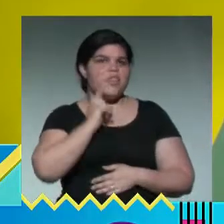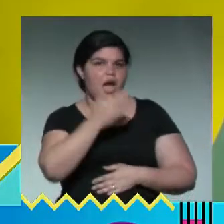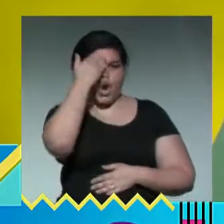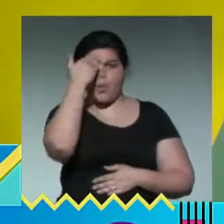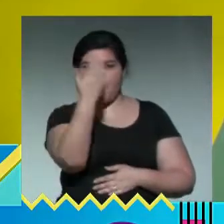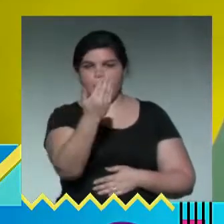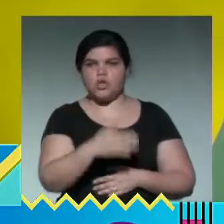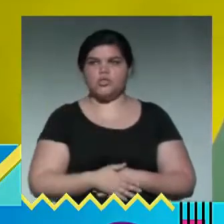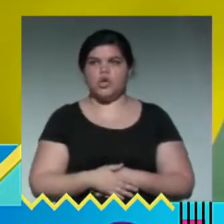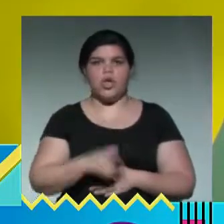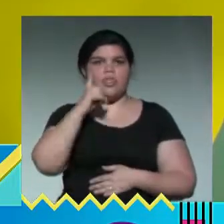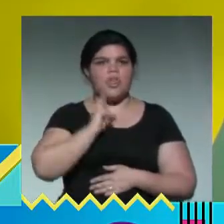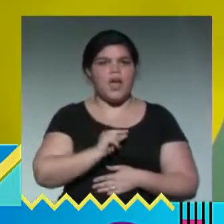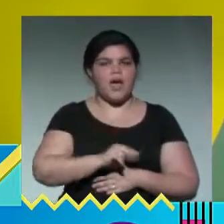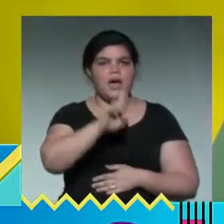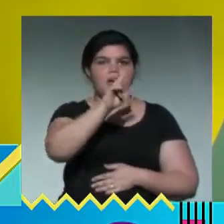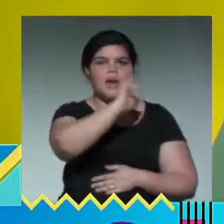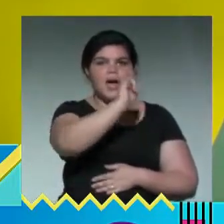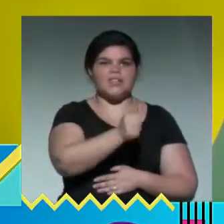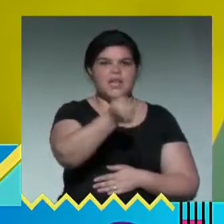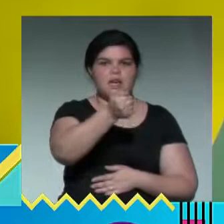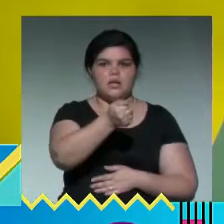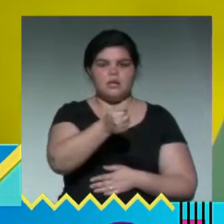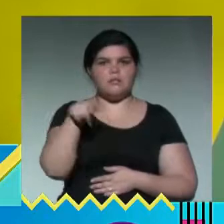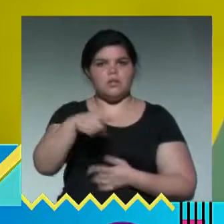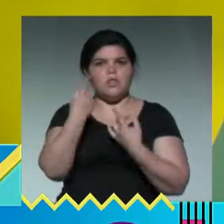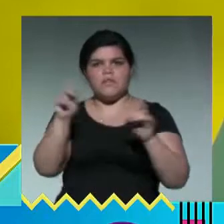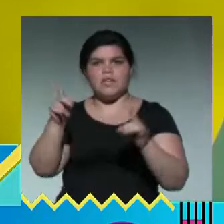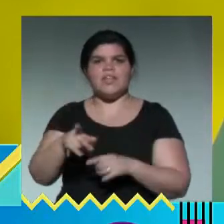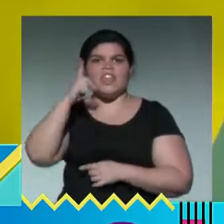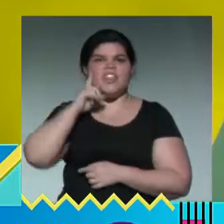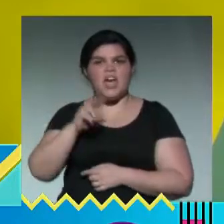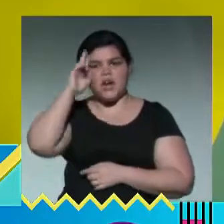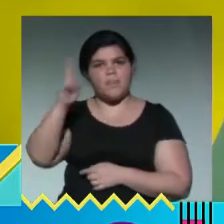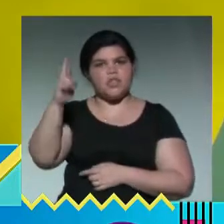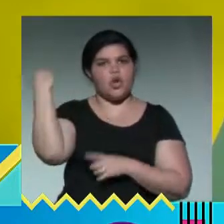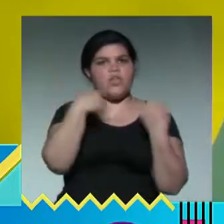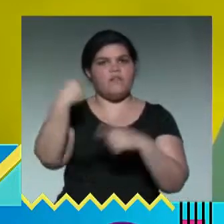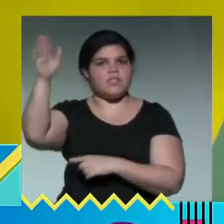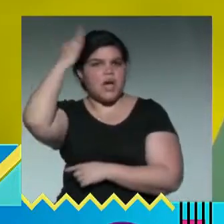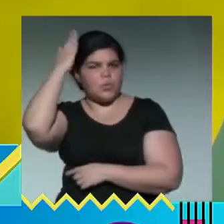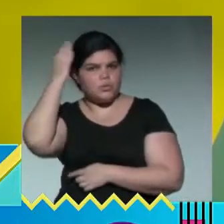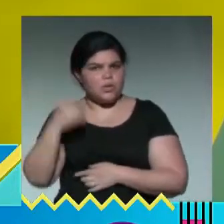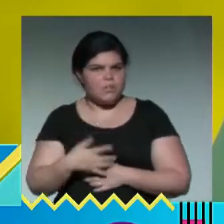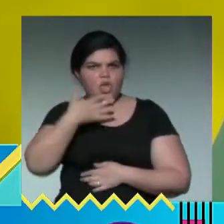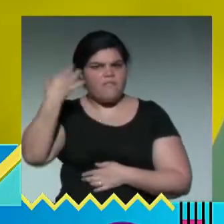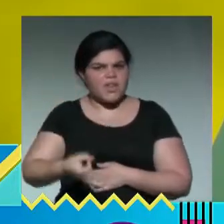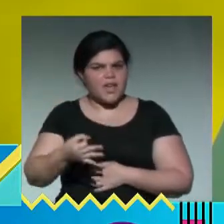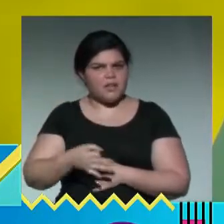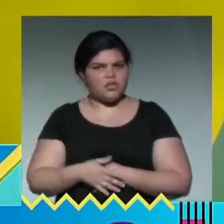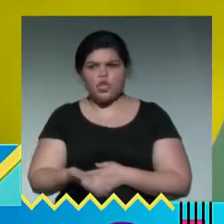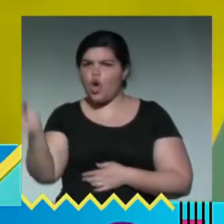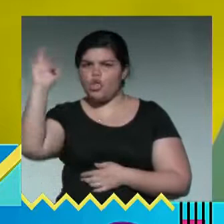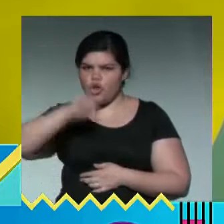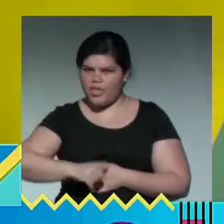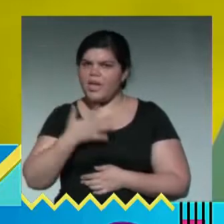o el Día, vamos a poner, el Día de la Raza, por el Día del Respeto por la Diversidad Cultural. Y en la acción, ¿hay respeto por esos pueblos?